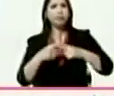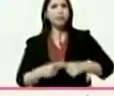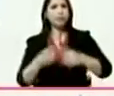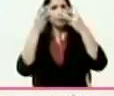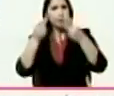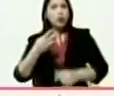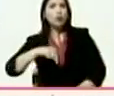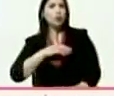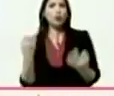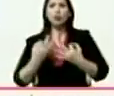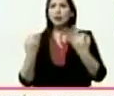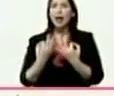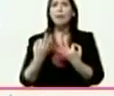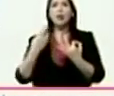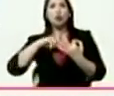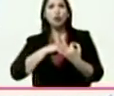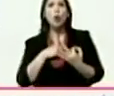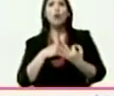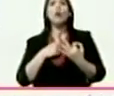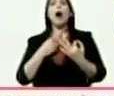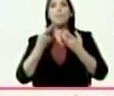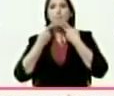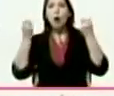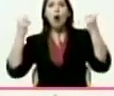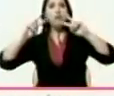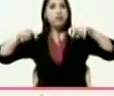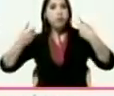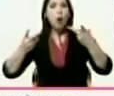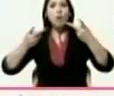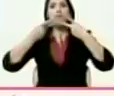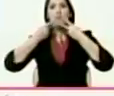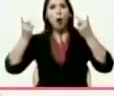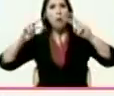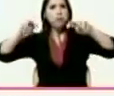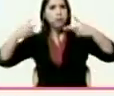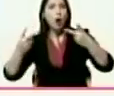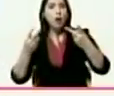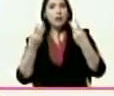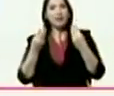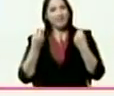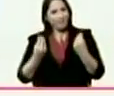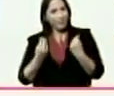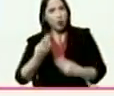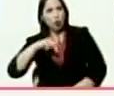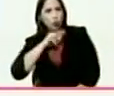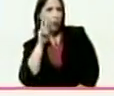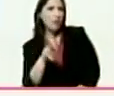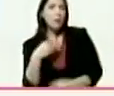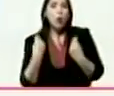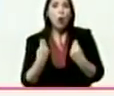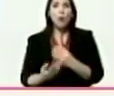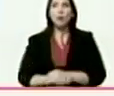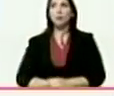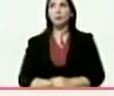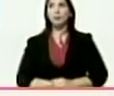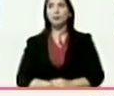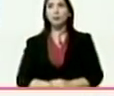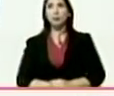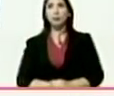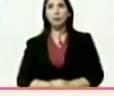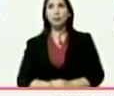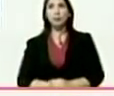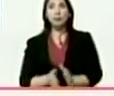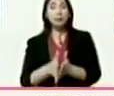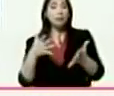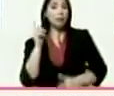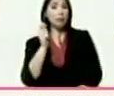vamos actualizando y presentando. Pero ya vemos cómo, y esa debe ser una